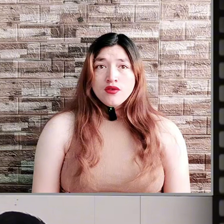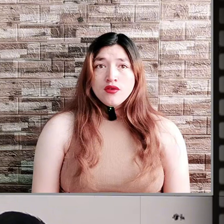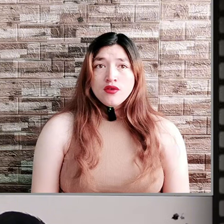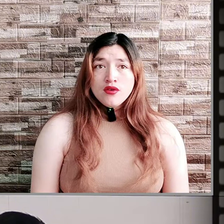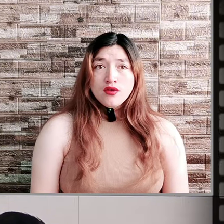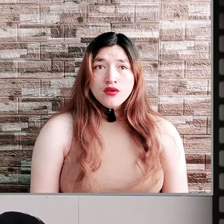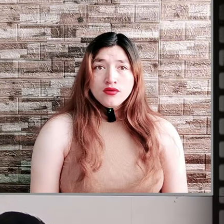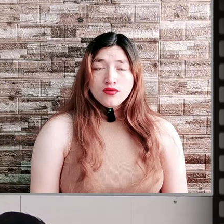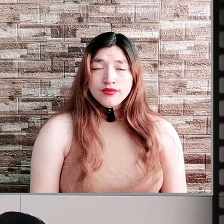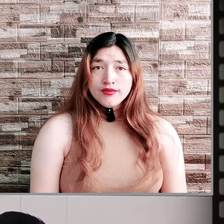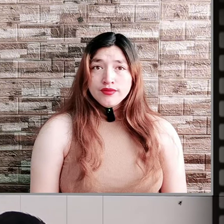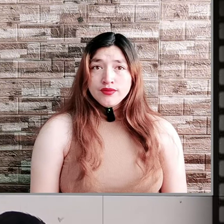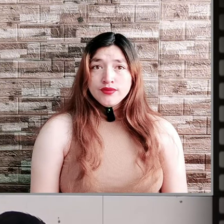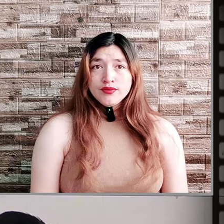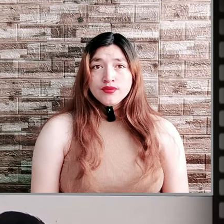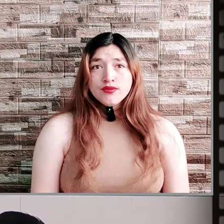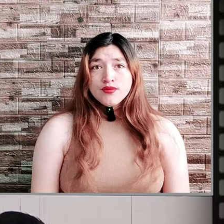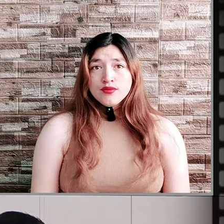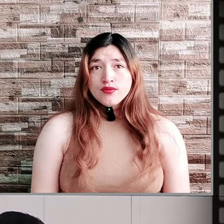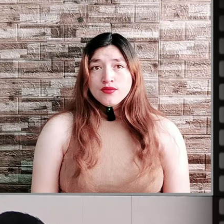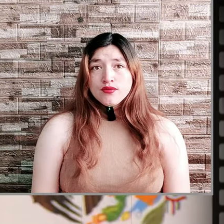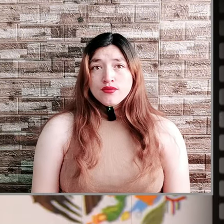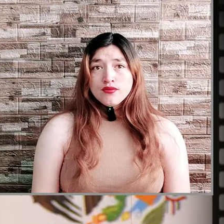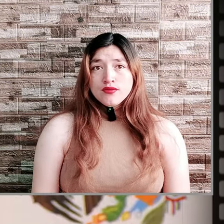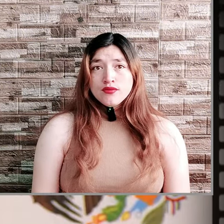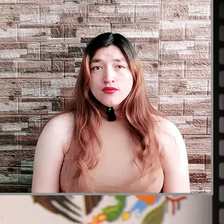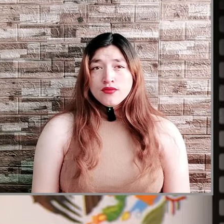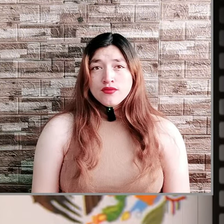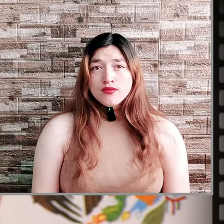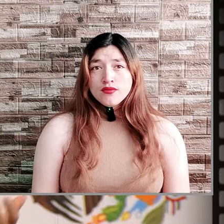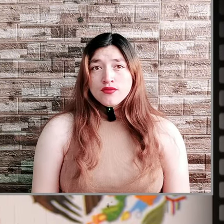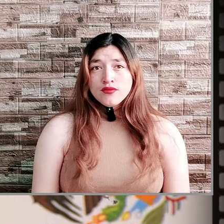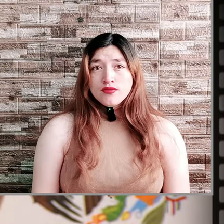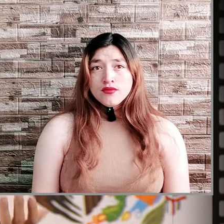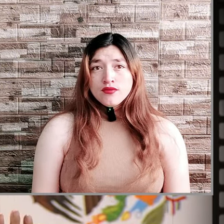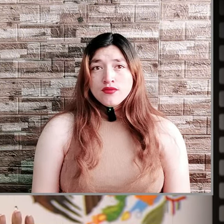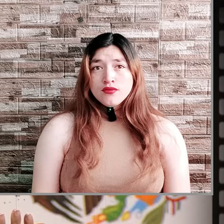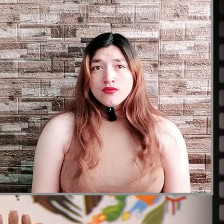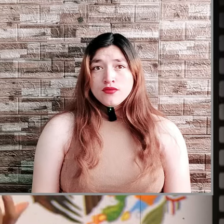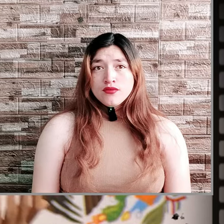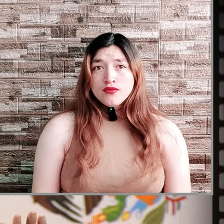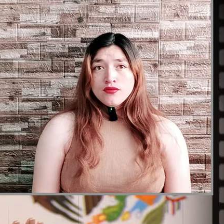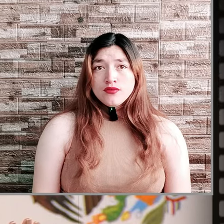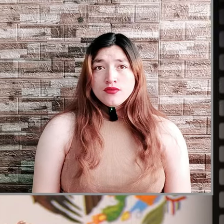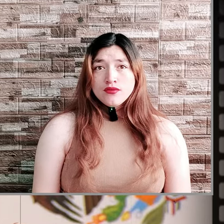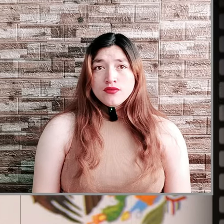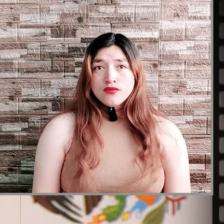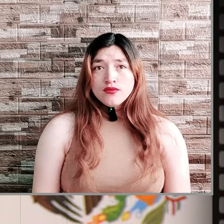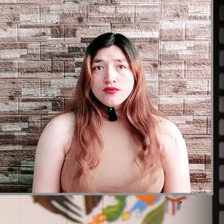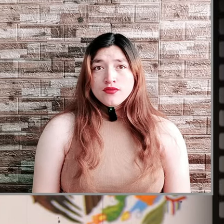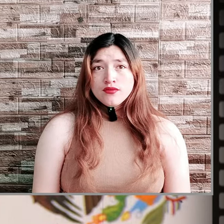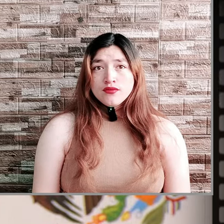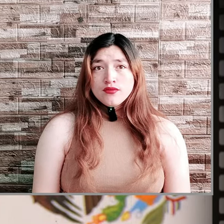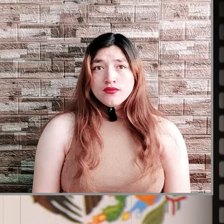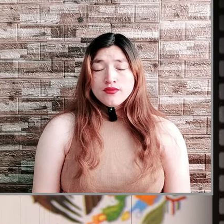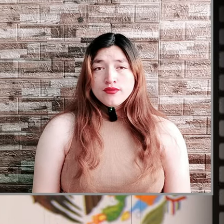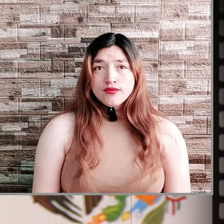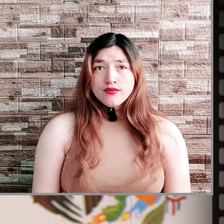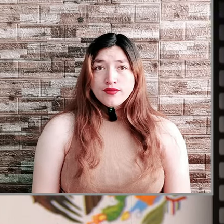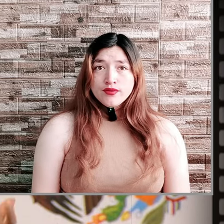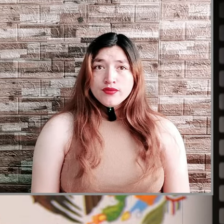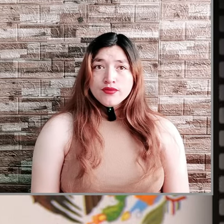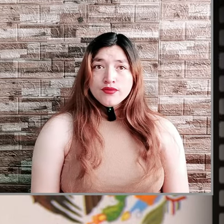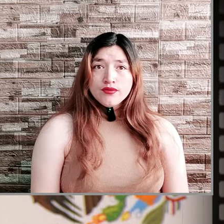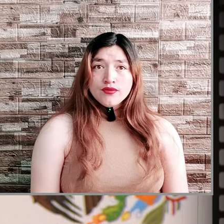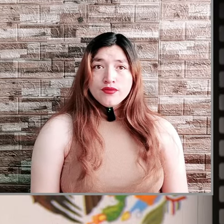de China y Estados Unidos, al incorporar a China a la Organización Mundial de Comercio, pues